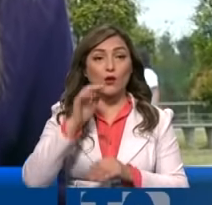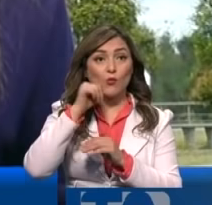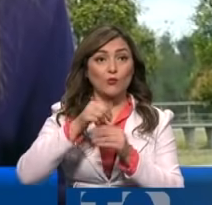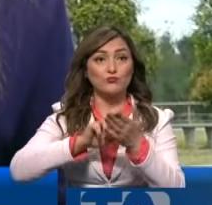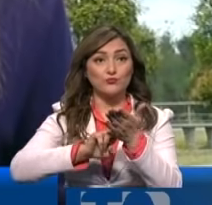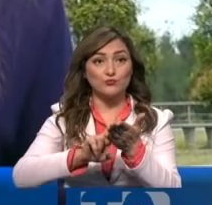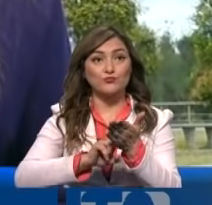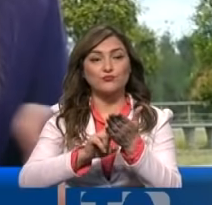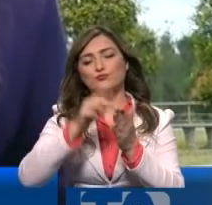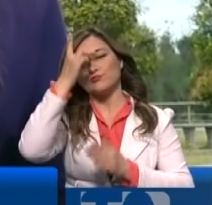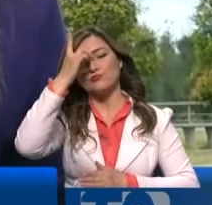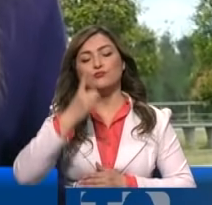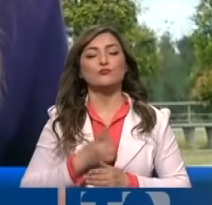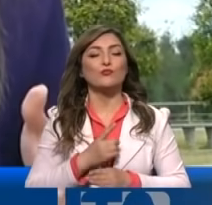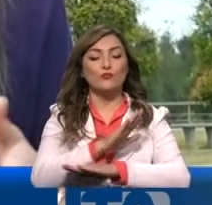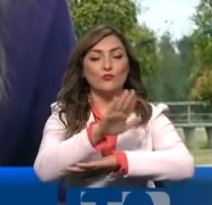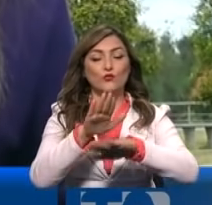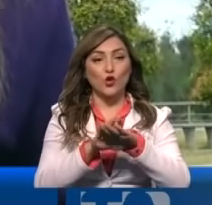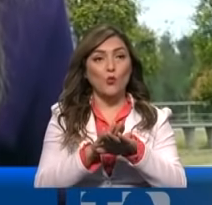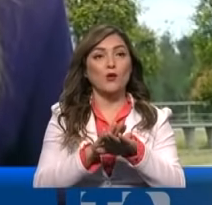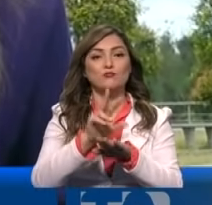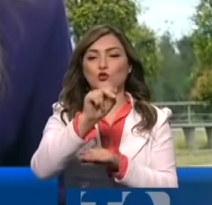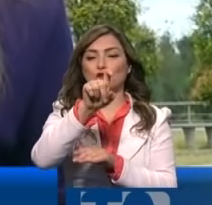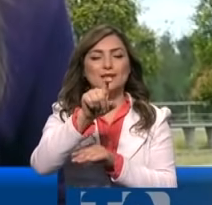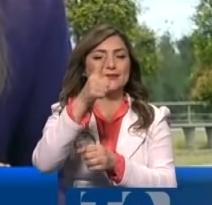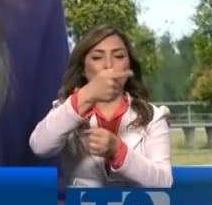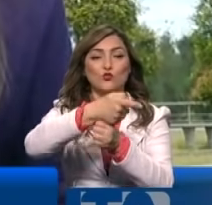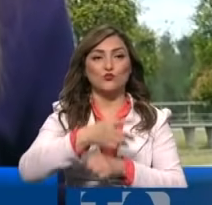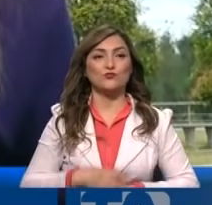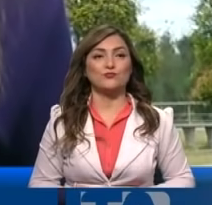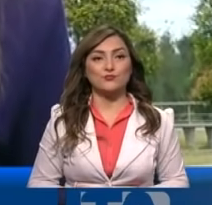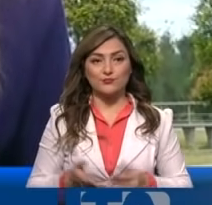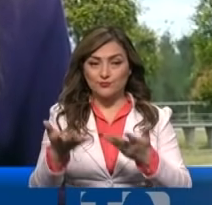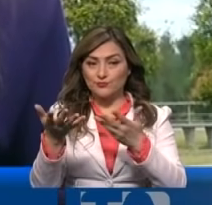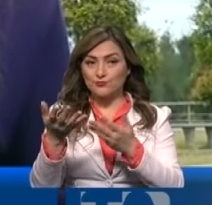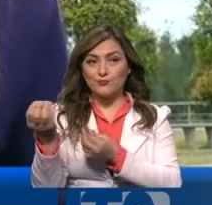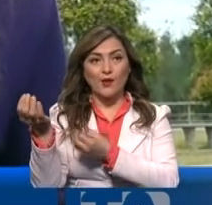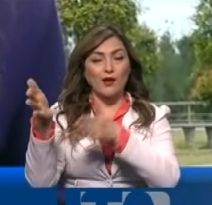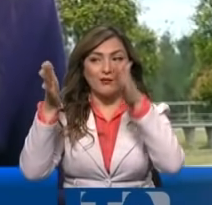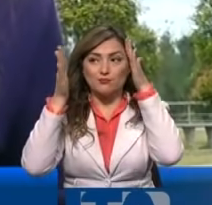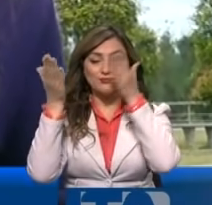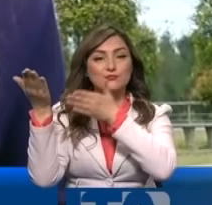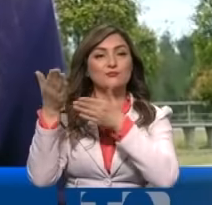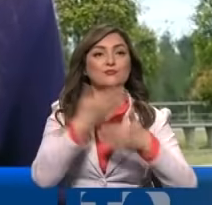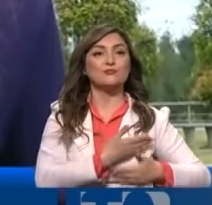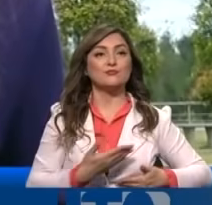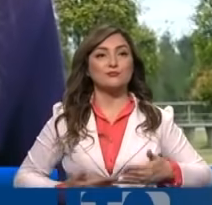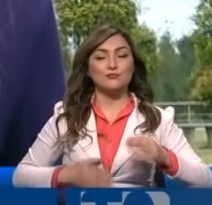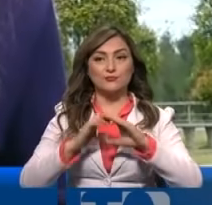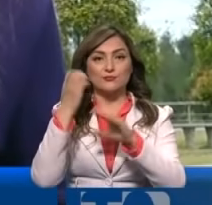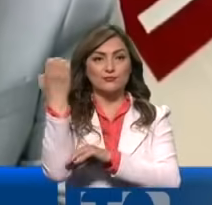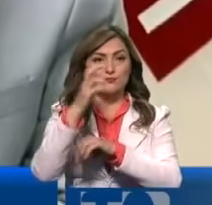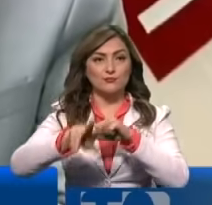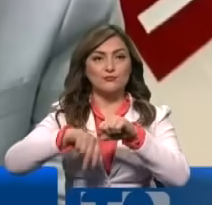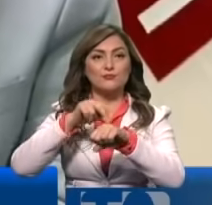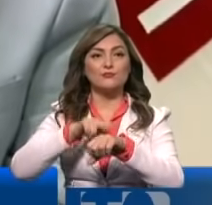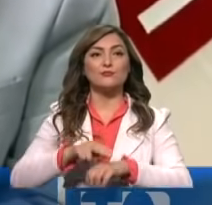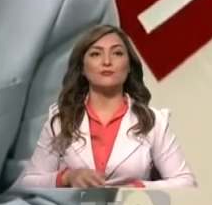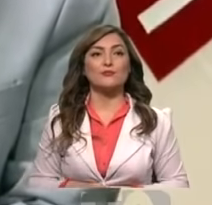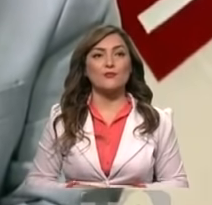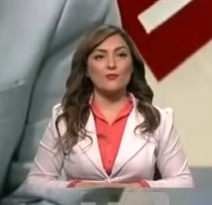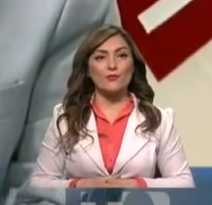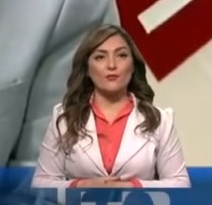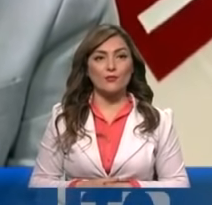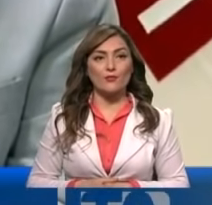reunirán para tomar medidas complementarias que no requieren de decreto. Escuchemos lo que dijo el presidente del COE Nacional, Juan Zapata. Porque lo que